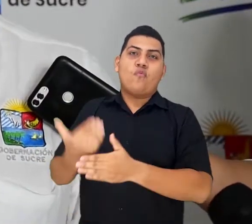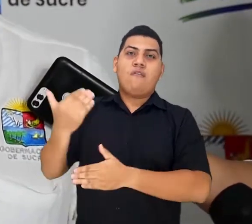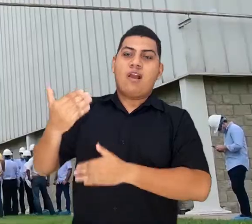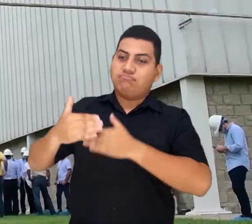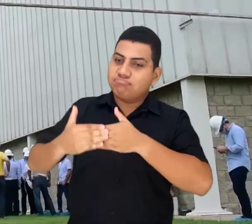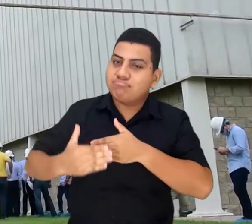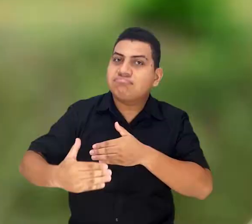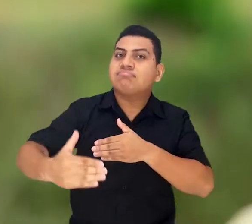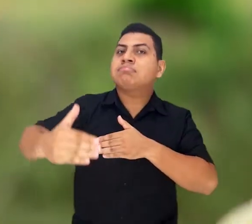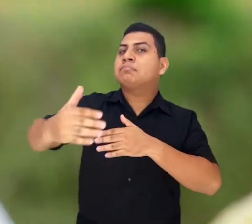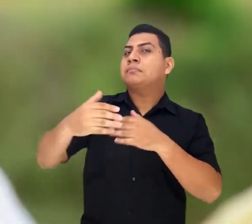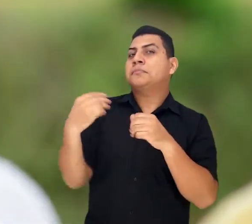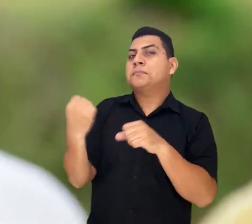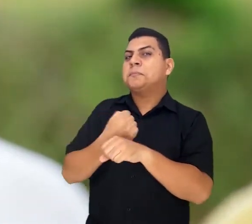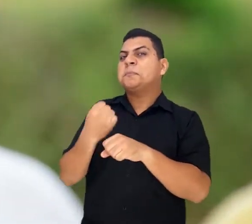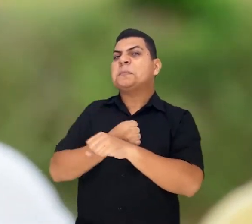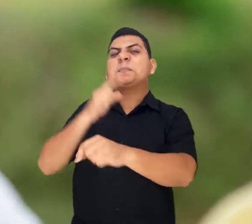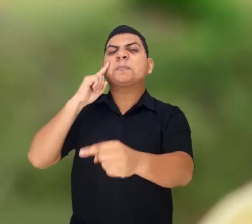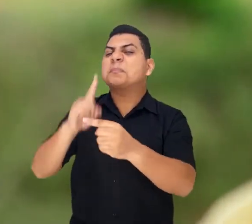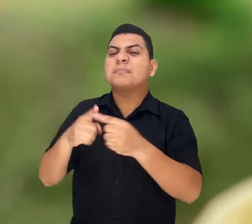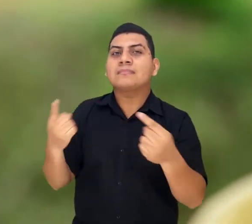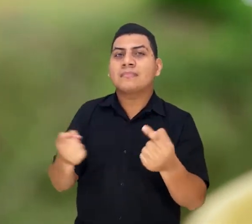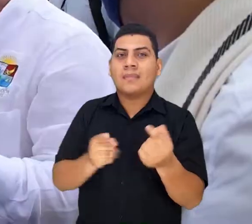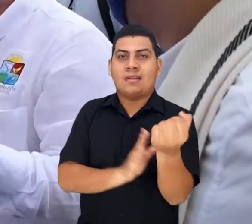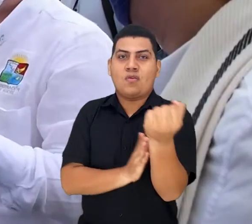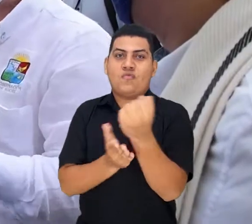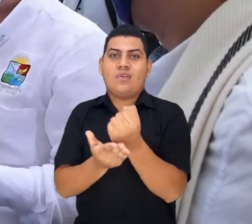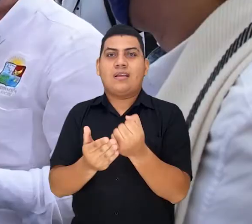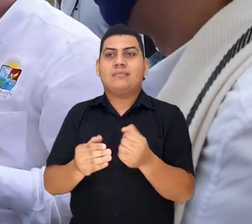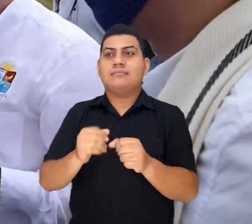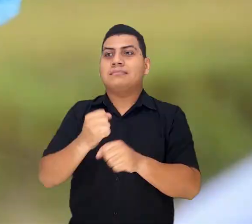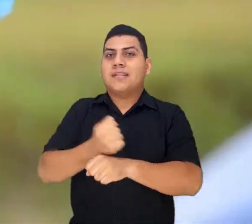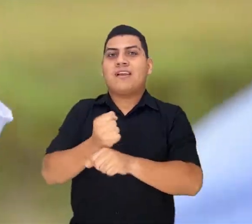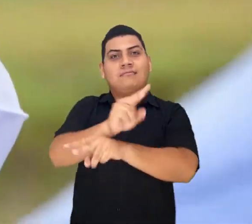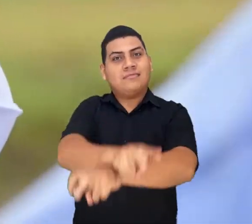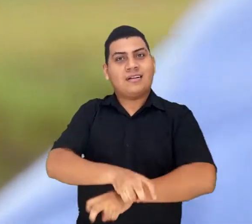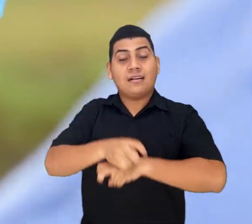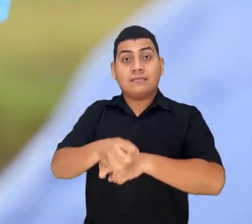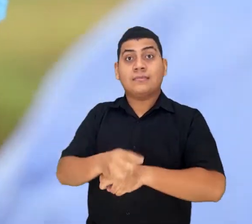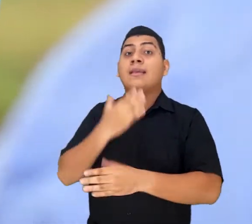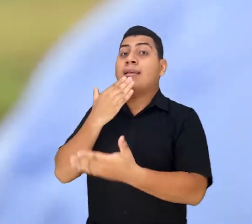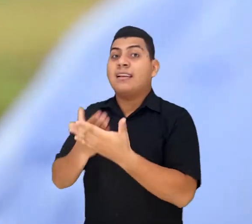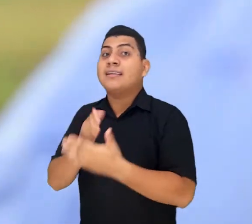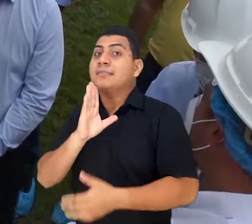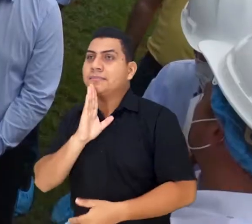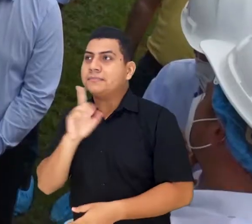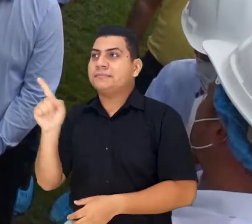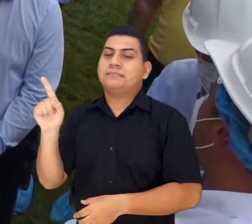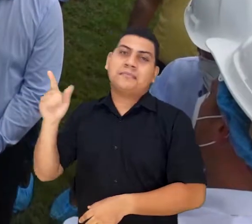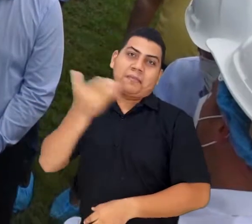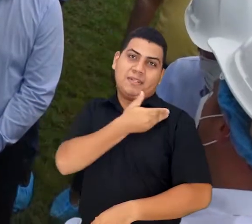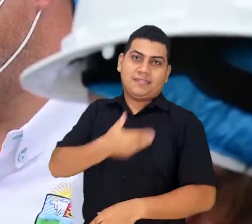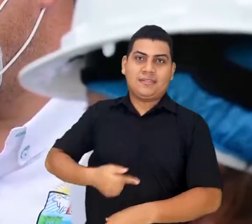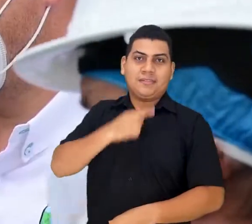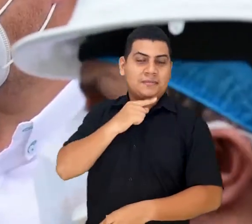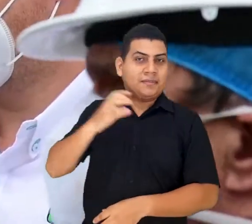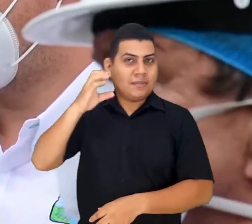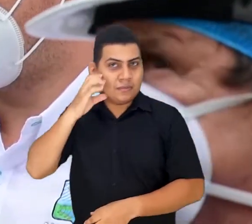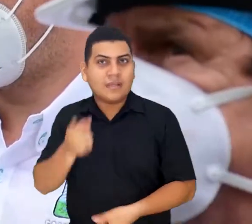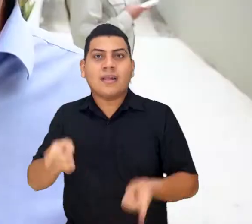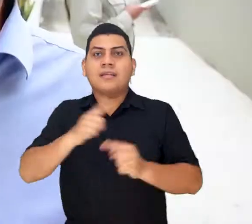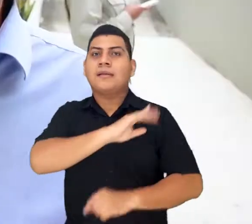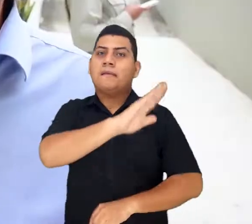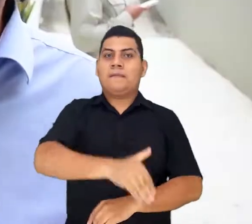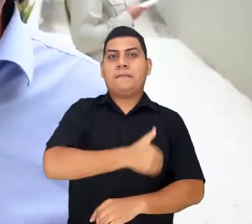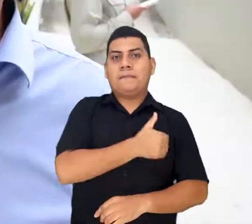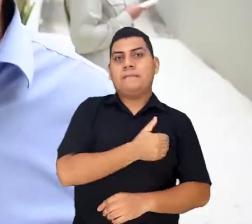departamento en la presidencia del doctor Iván Duque, nuestro presidente, y del Ministerio de Rodolfo Sea.